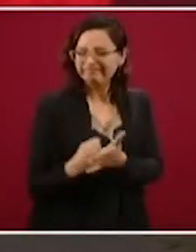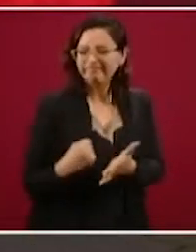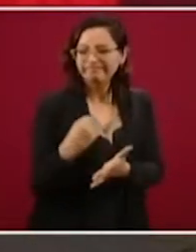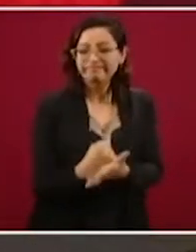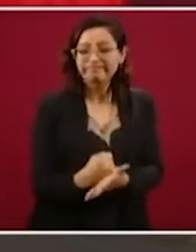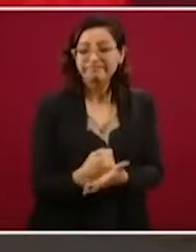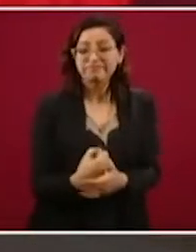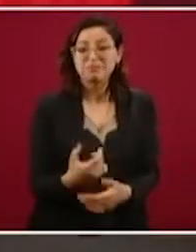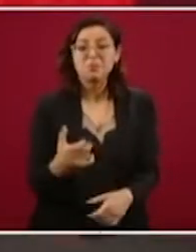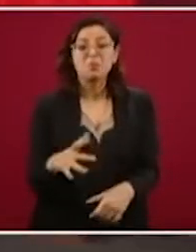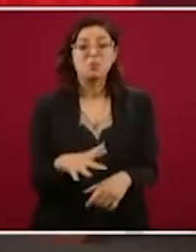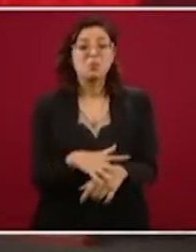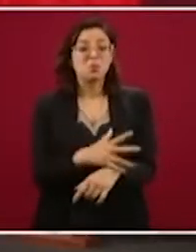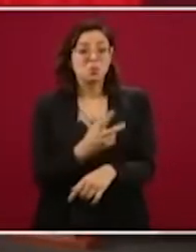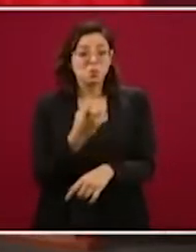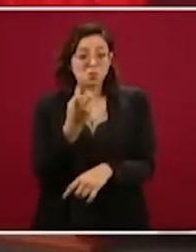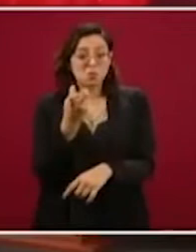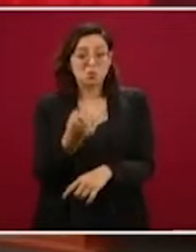Por eso